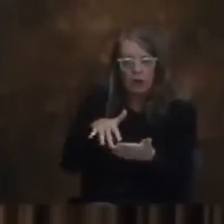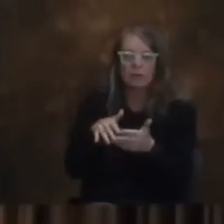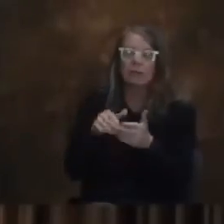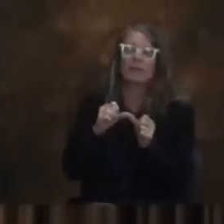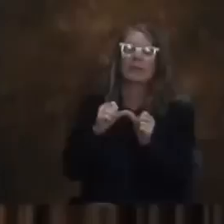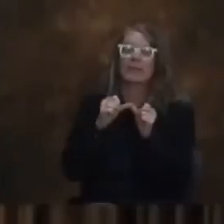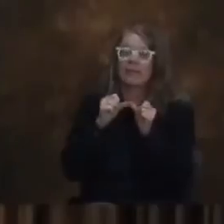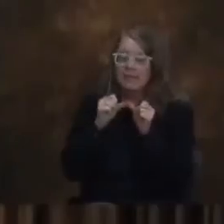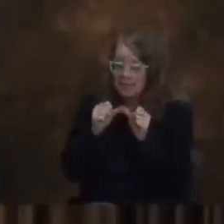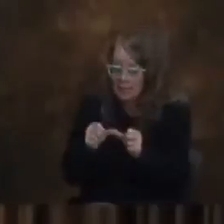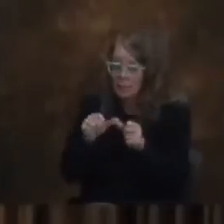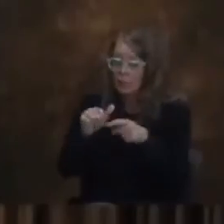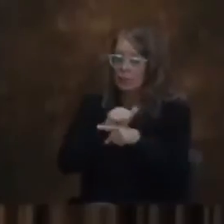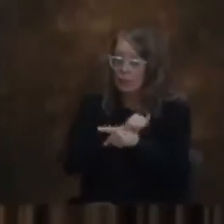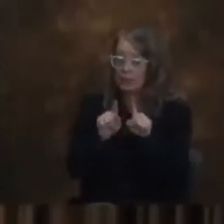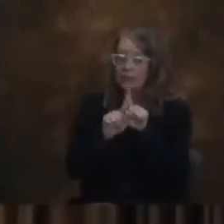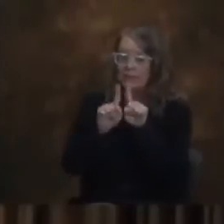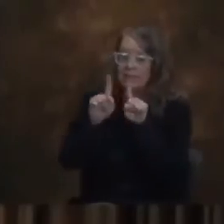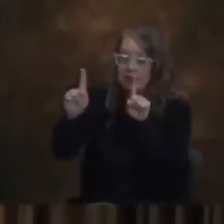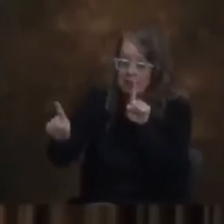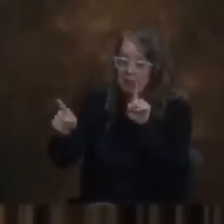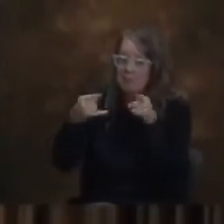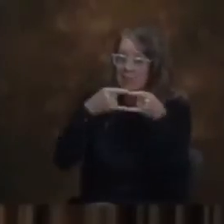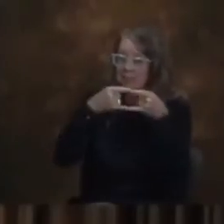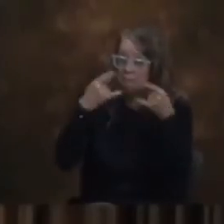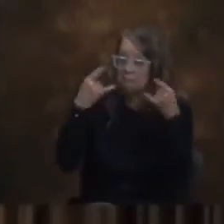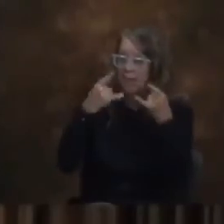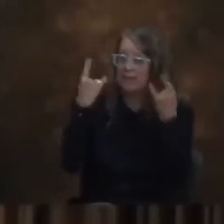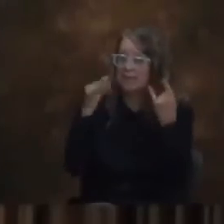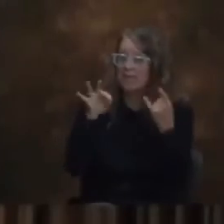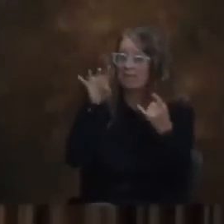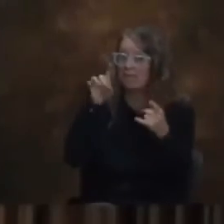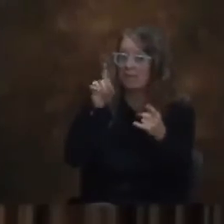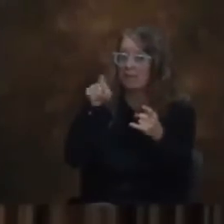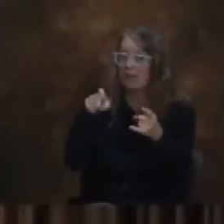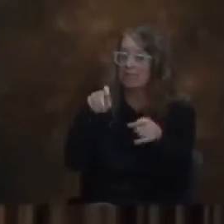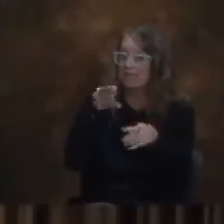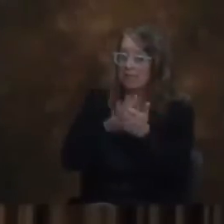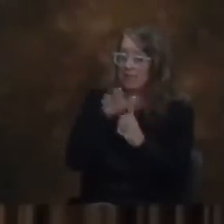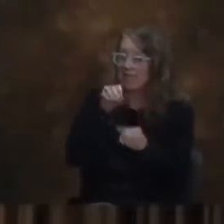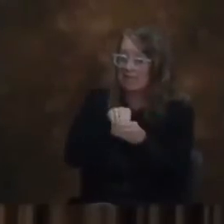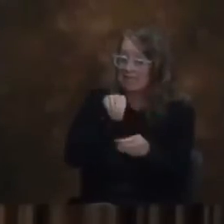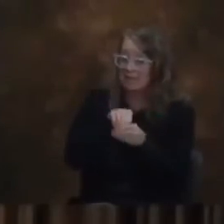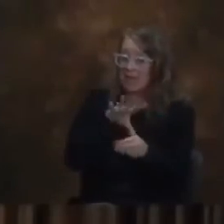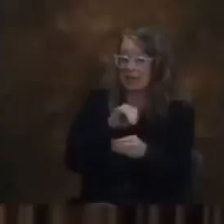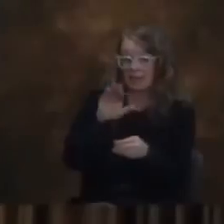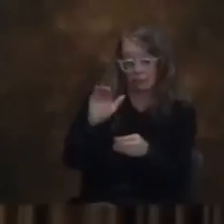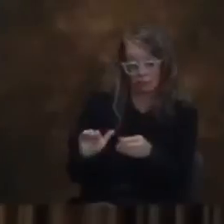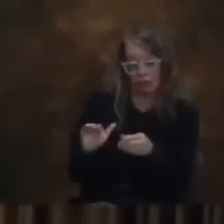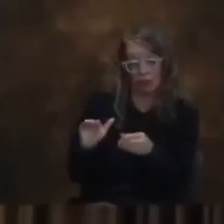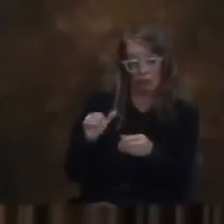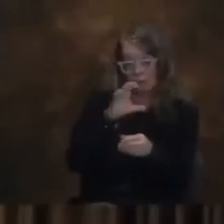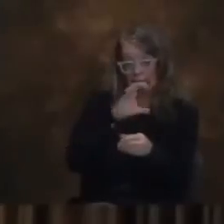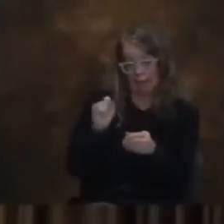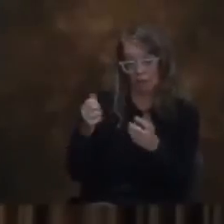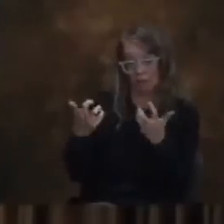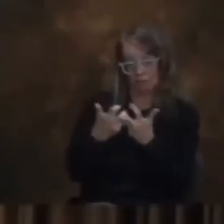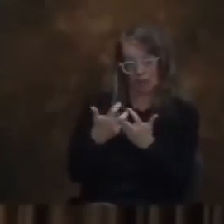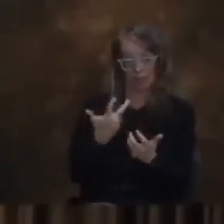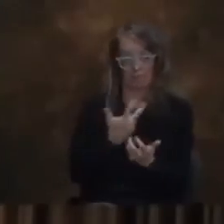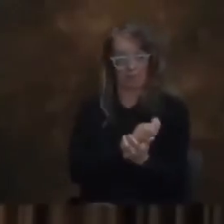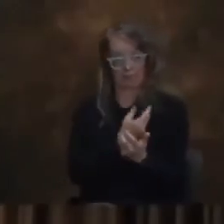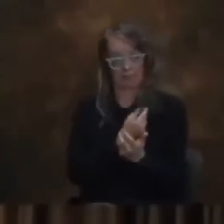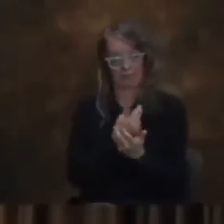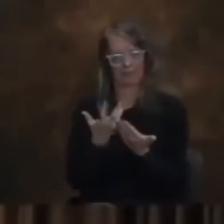practicando las distanciamiento físico más caras y van a estar adentro y si el niño o niña tiene elegibilidad para